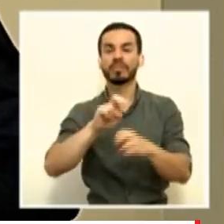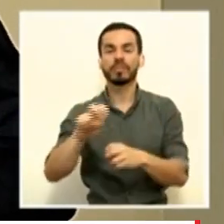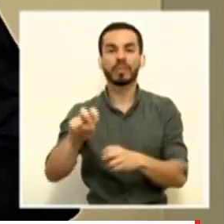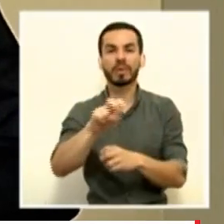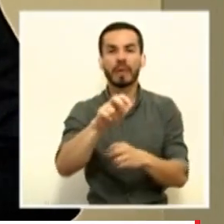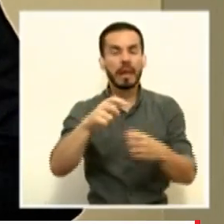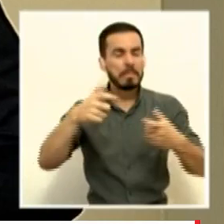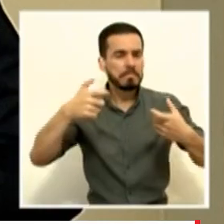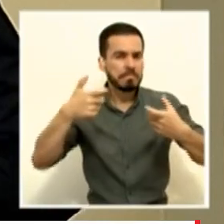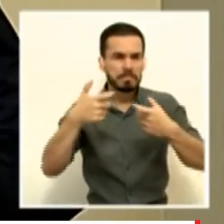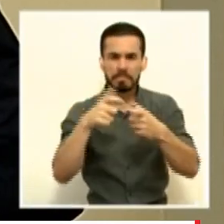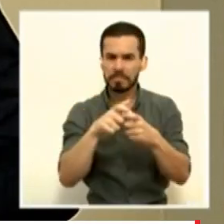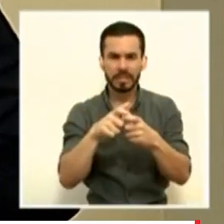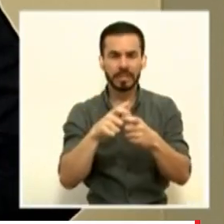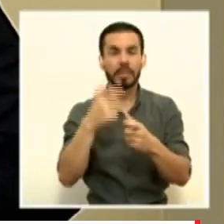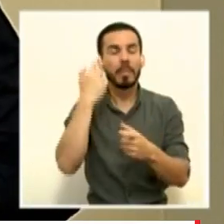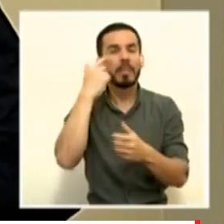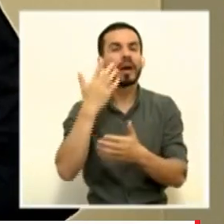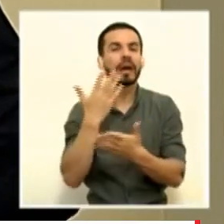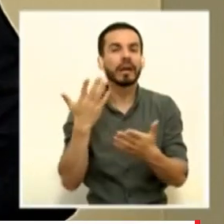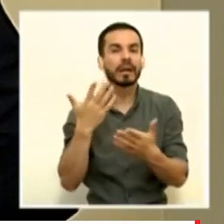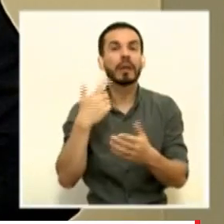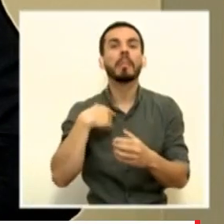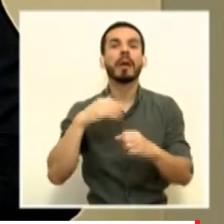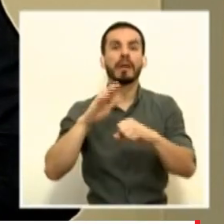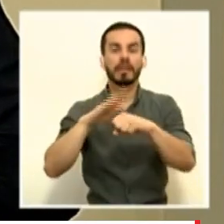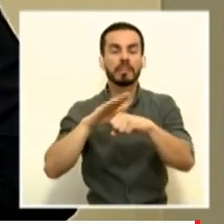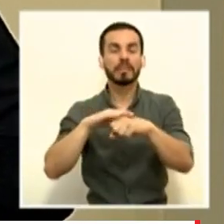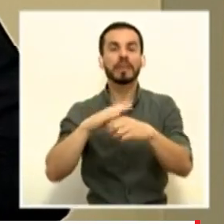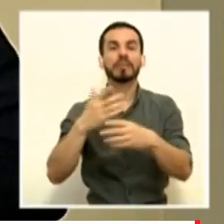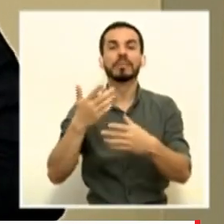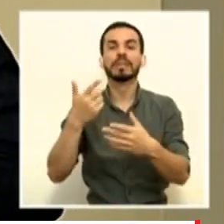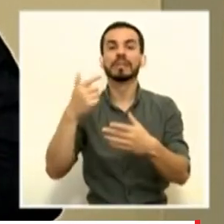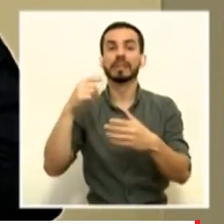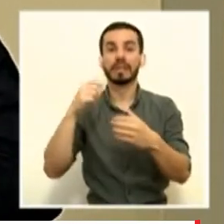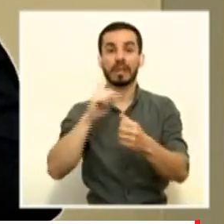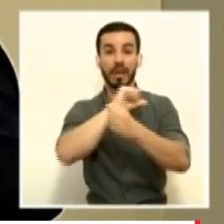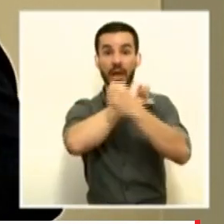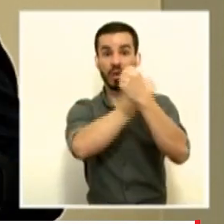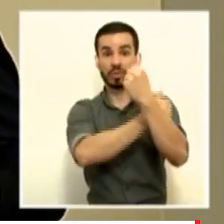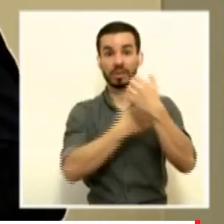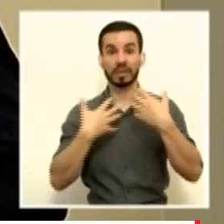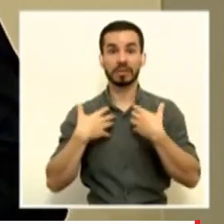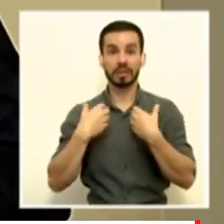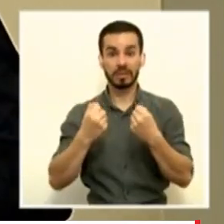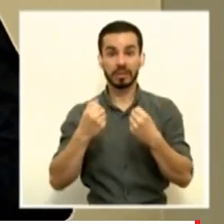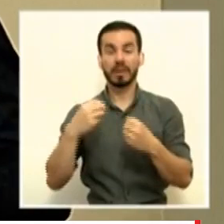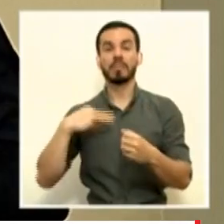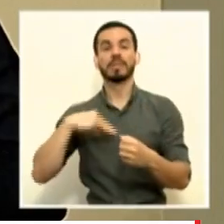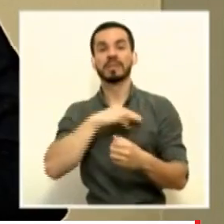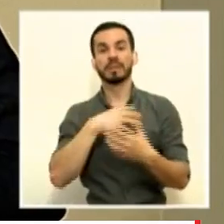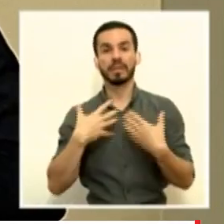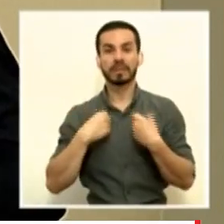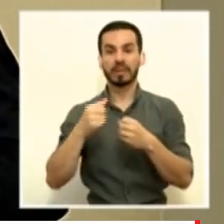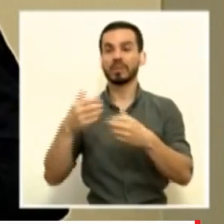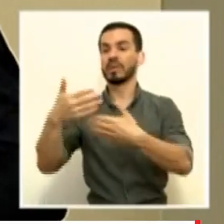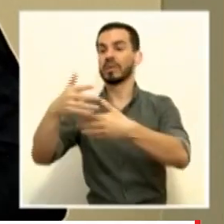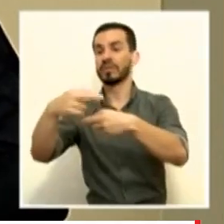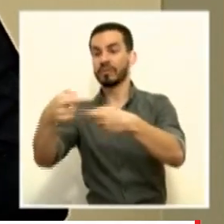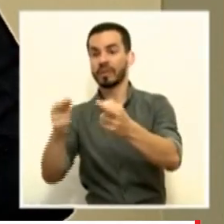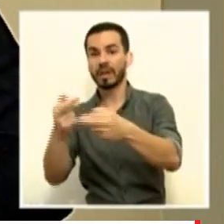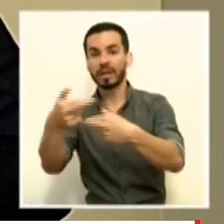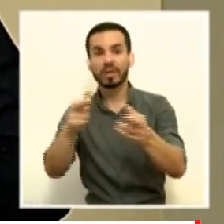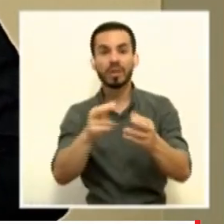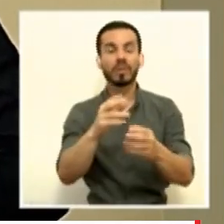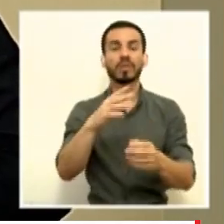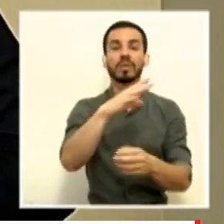movilidad al mínimo para permitir que las autoridades de salud, del Ministerio de Salud, de sus áreas regionales y de